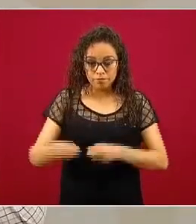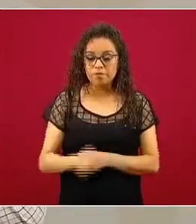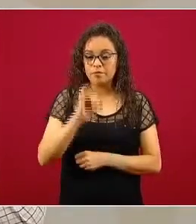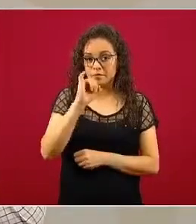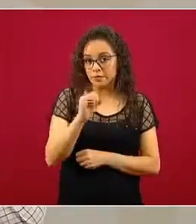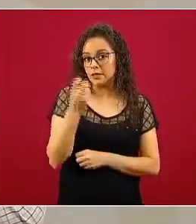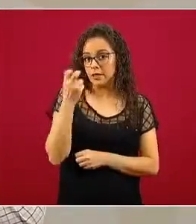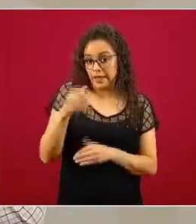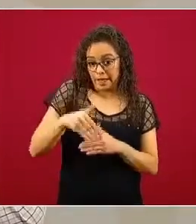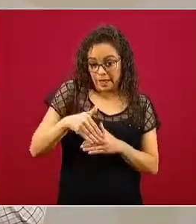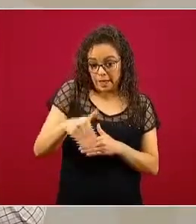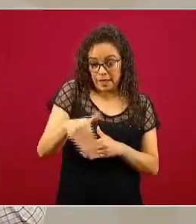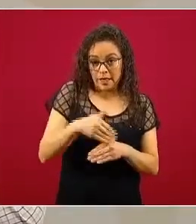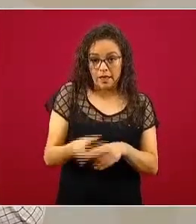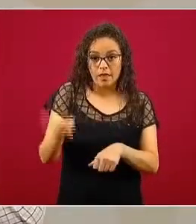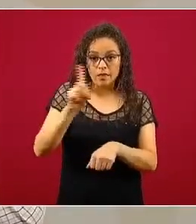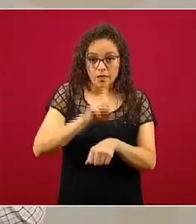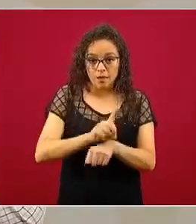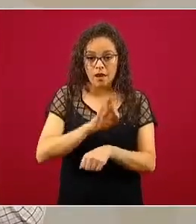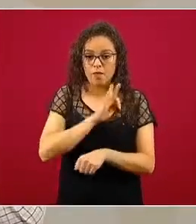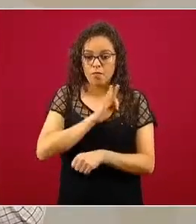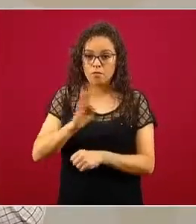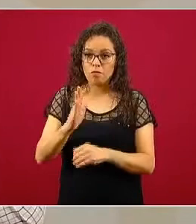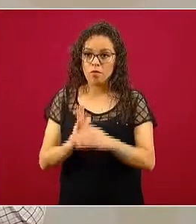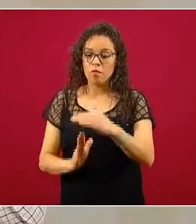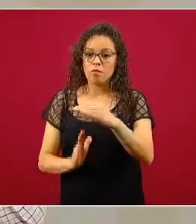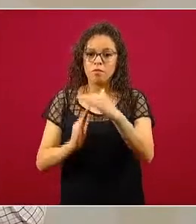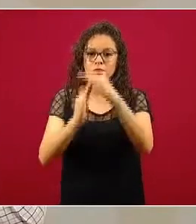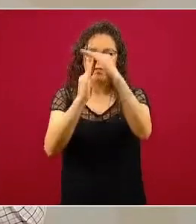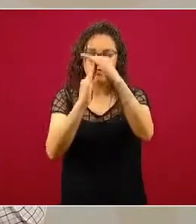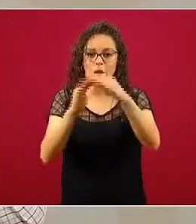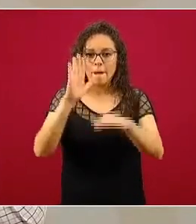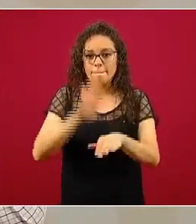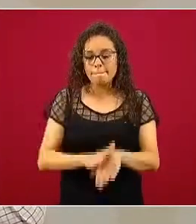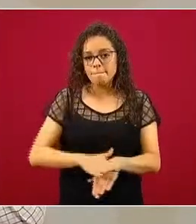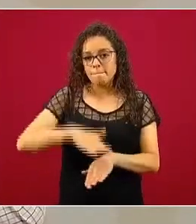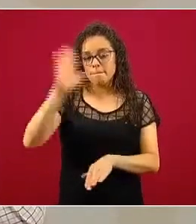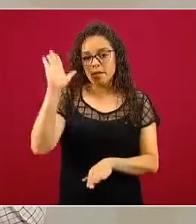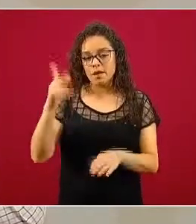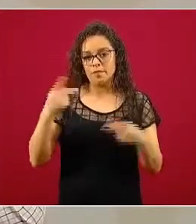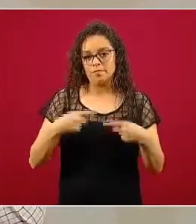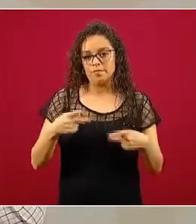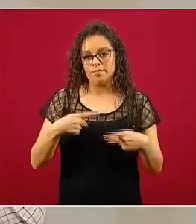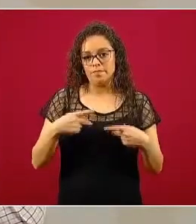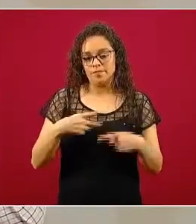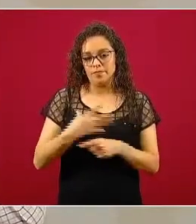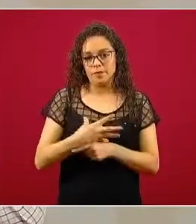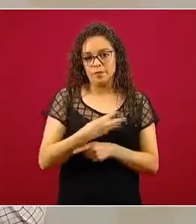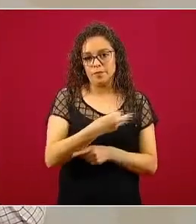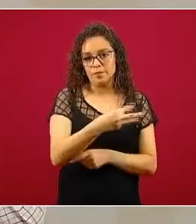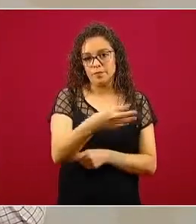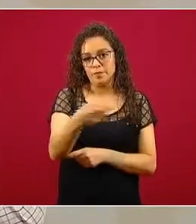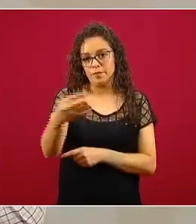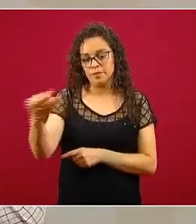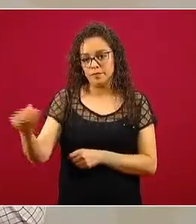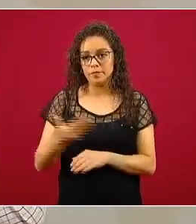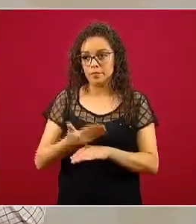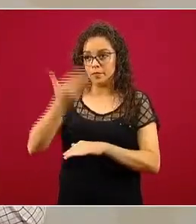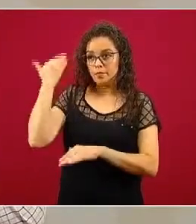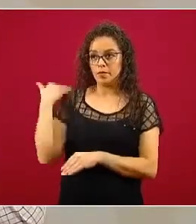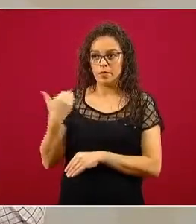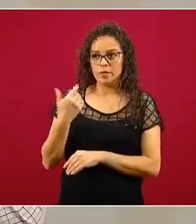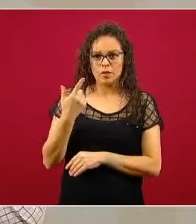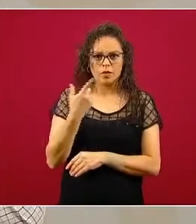días estén alcanzando la mayor cantidad de casos. De hecho, a mediados de la semana pasada es que